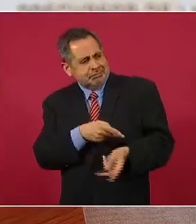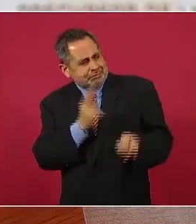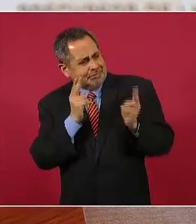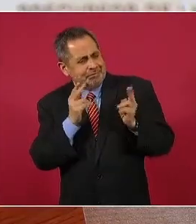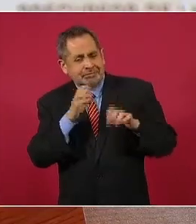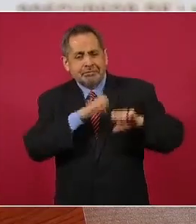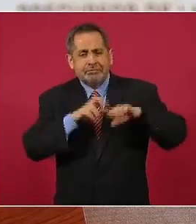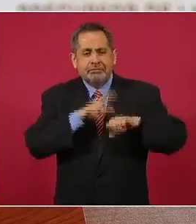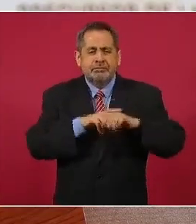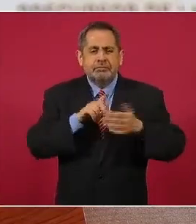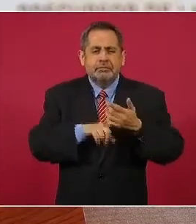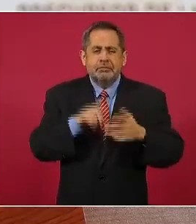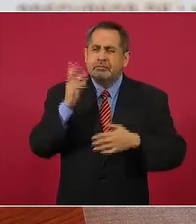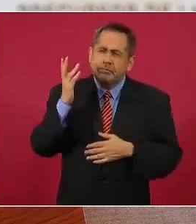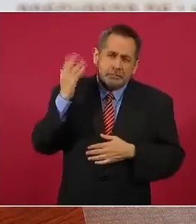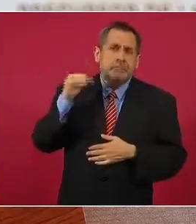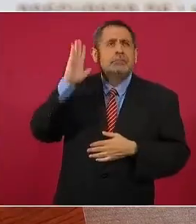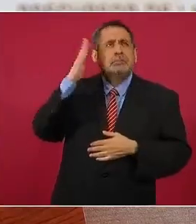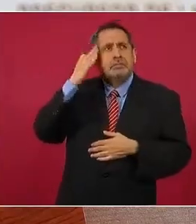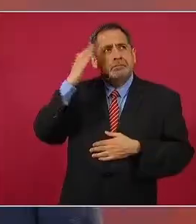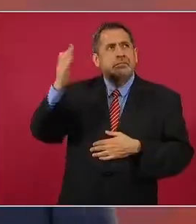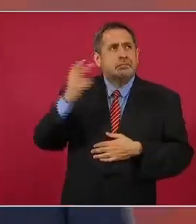En ese entonces los partidos